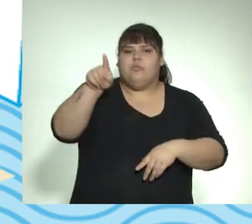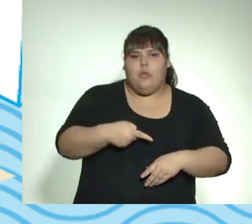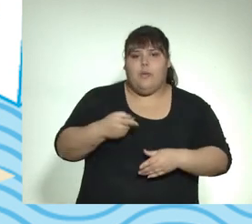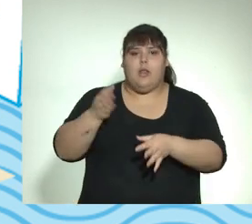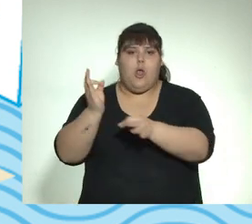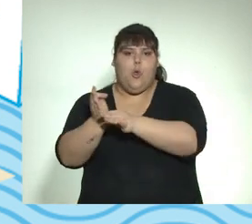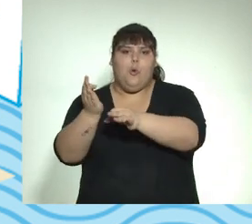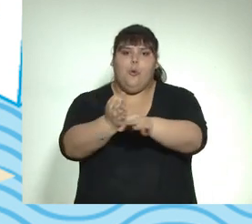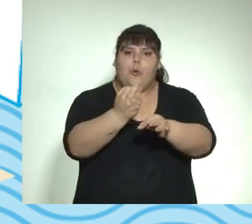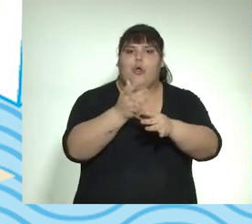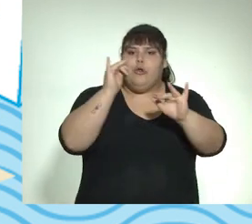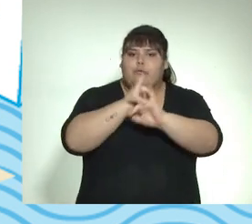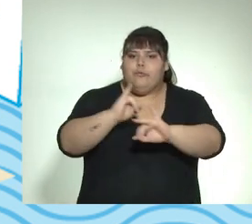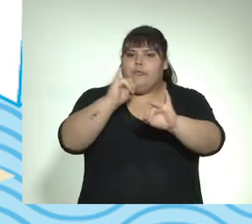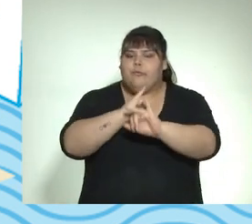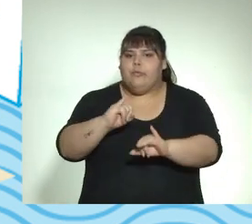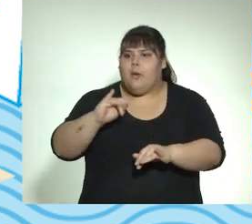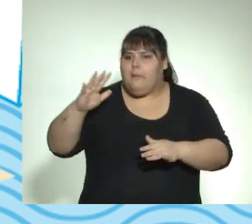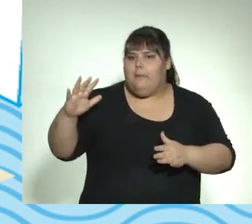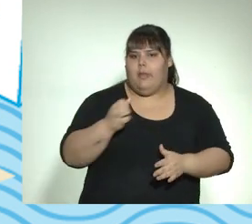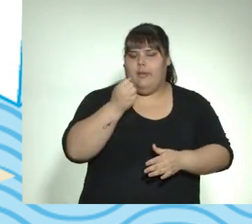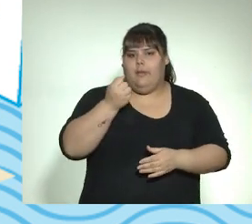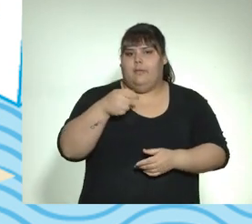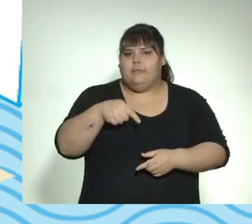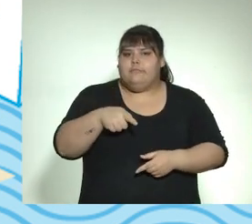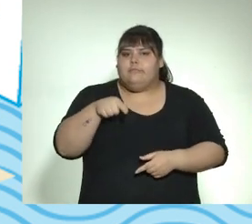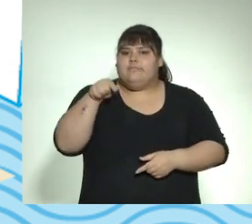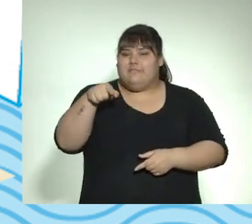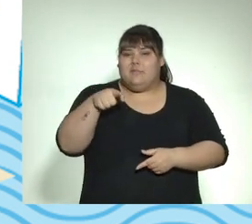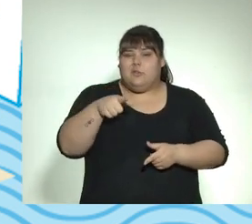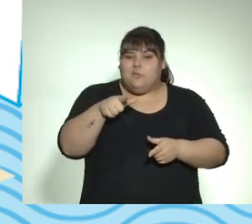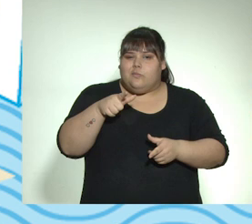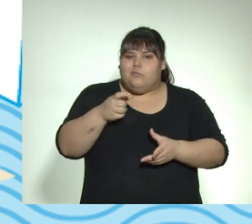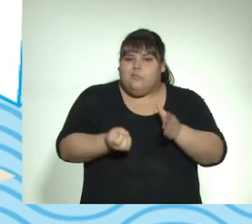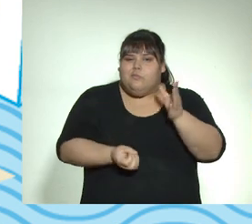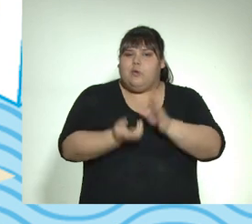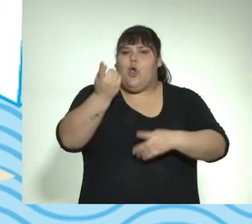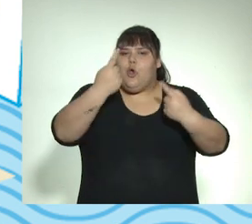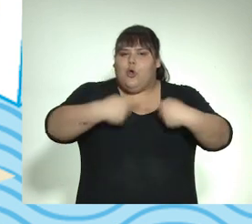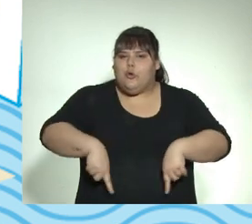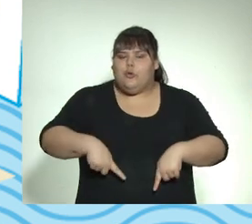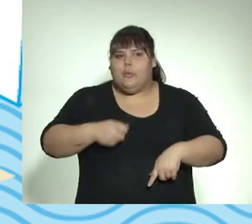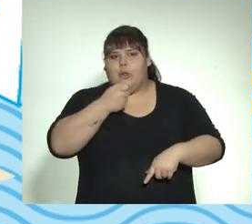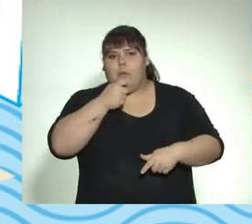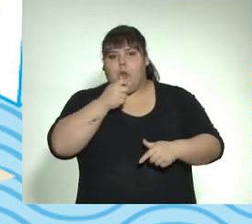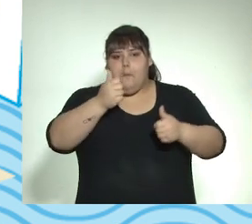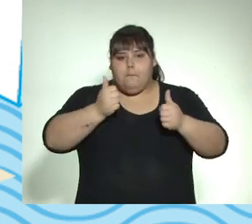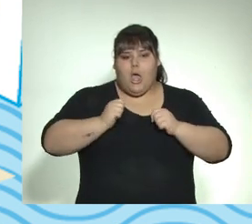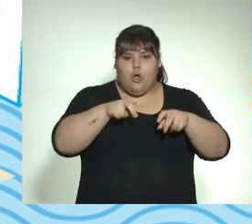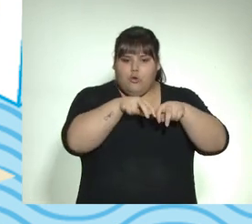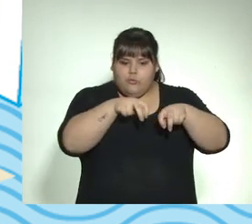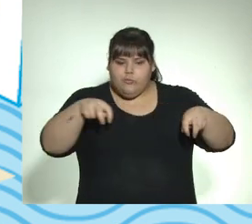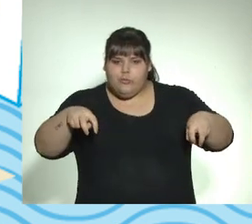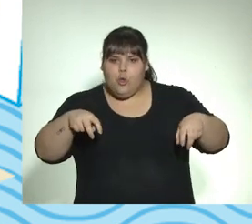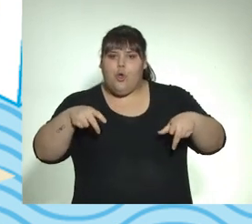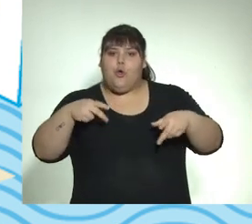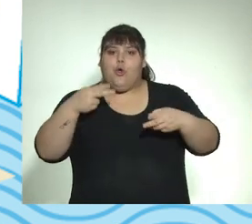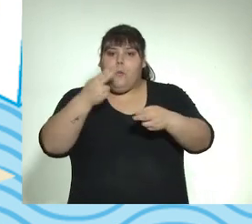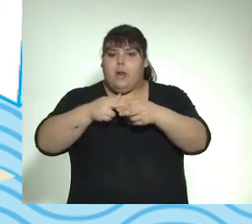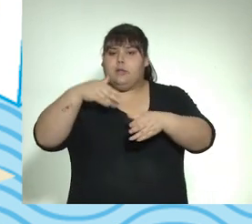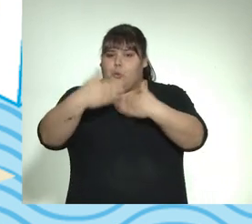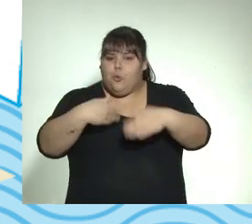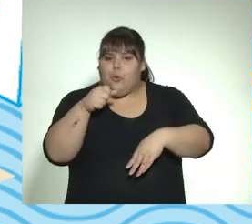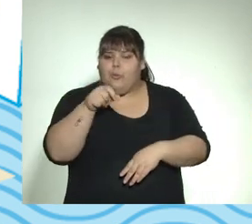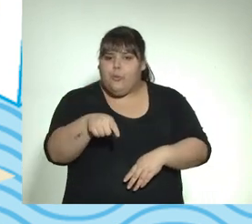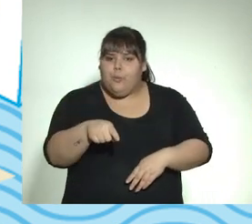de campañas educativas y que ellos fabrican elementos tales como bancos, juegos de